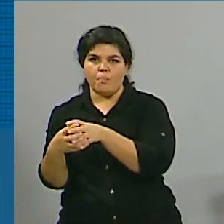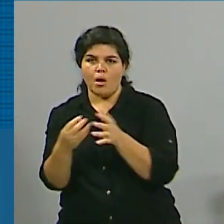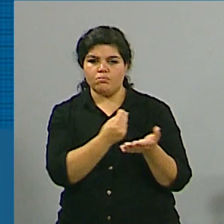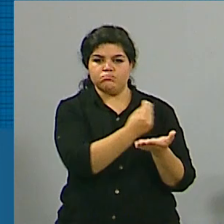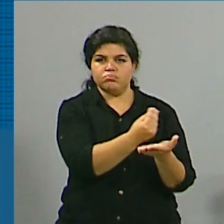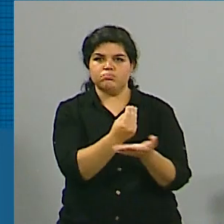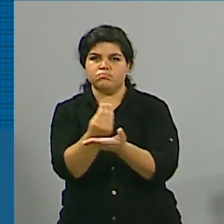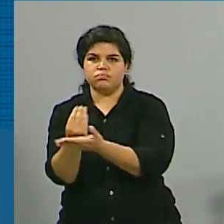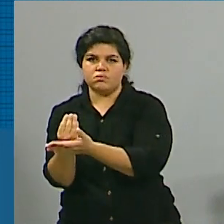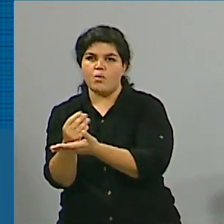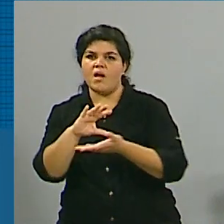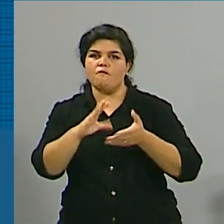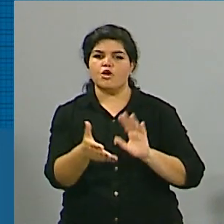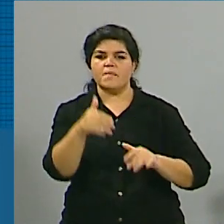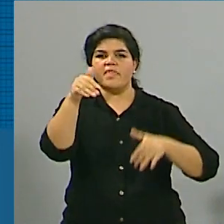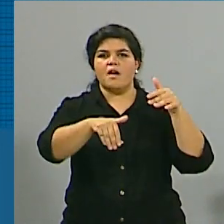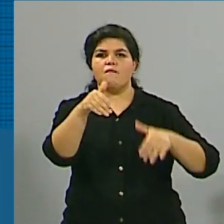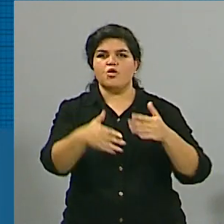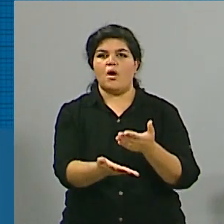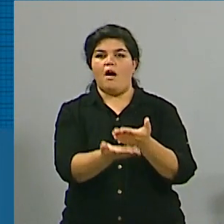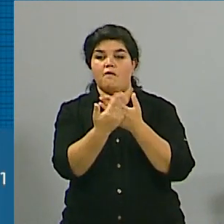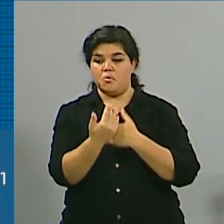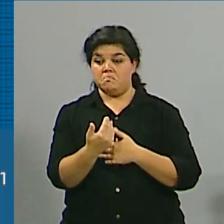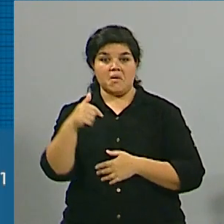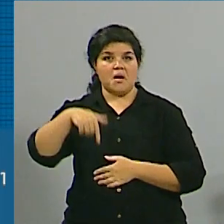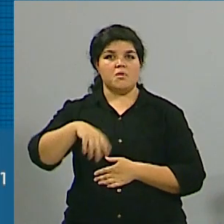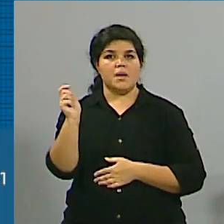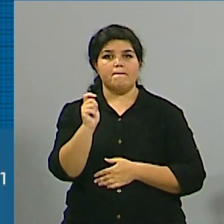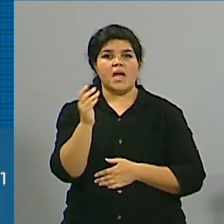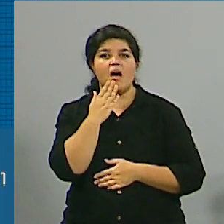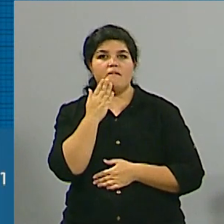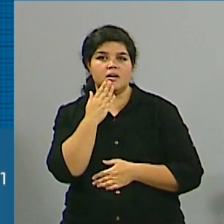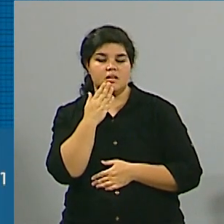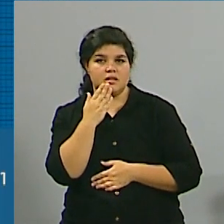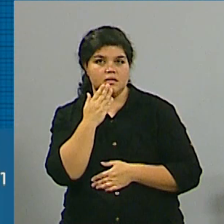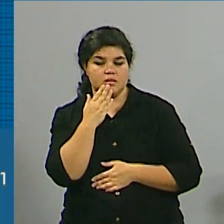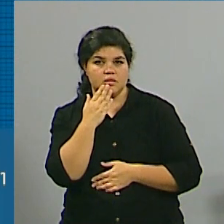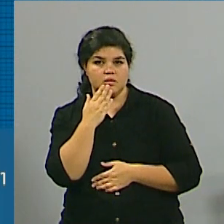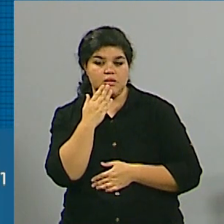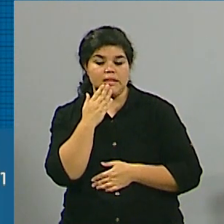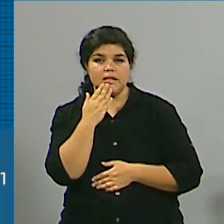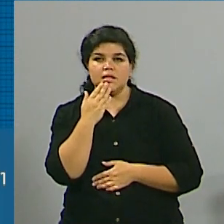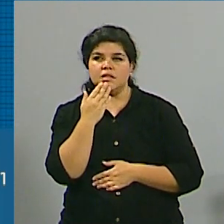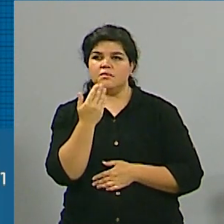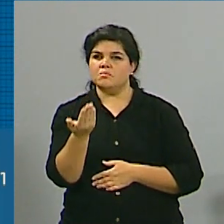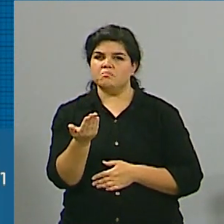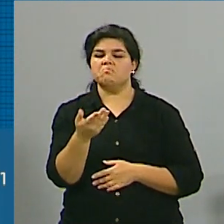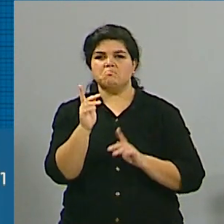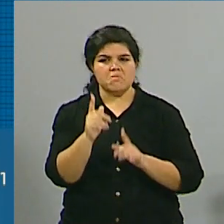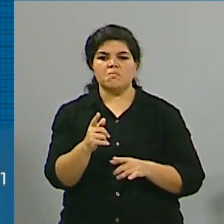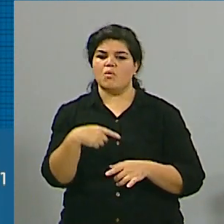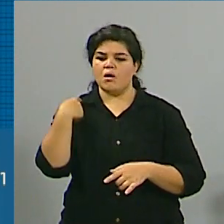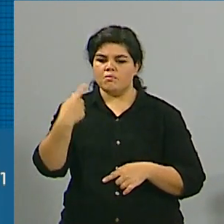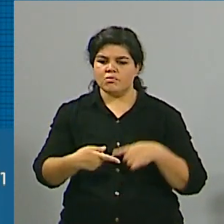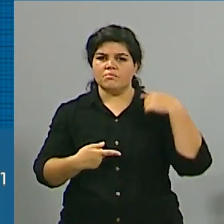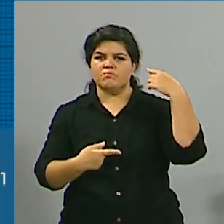intención de voto. Está bien, estamos en abril y falta muchísimo y en Argentina es semana a semana, quincena a quincena y todo va a